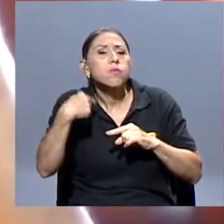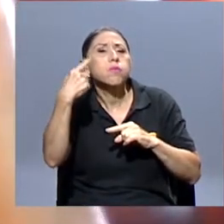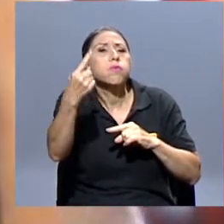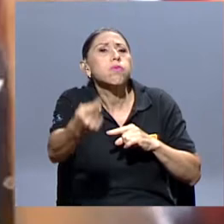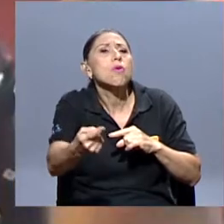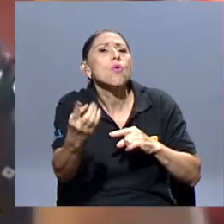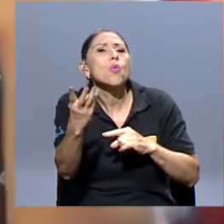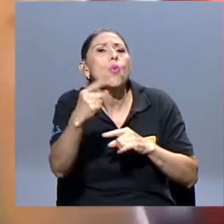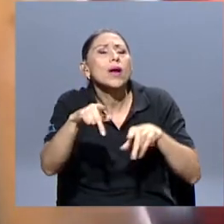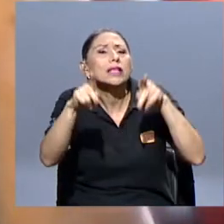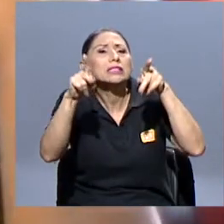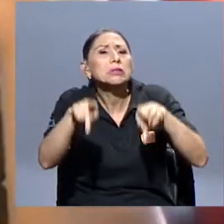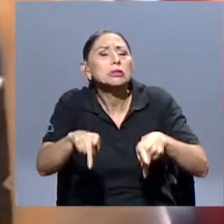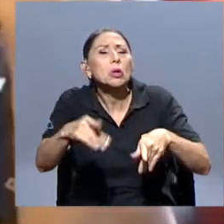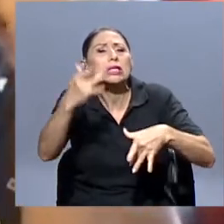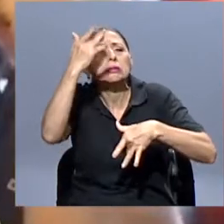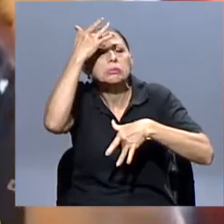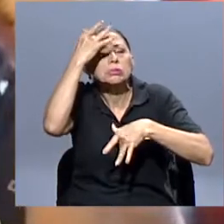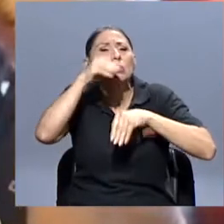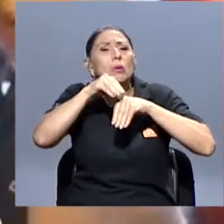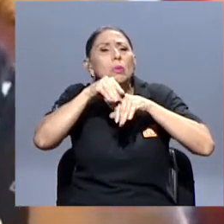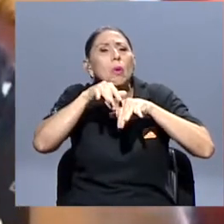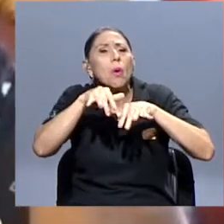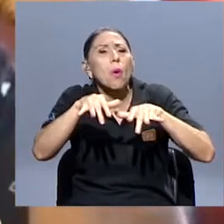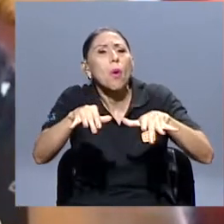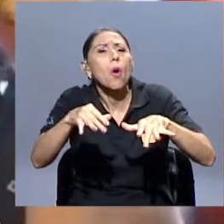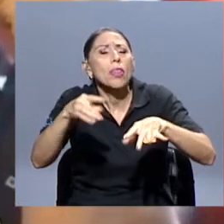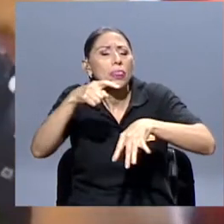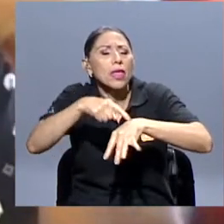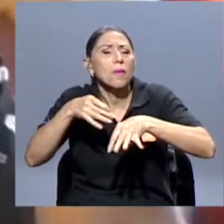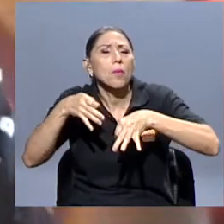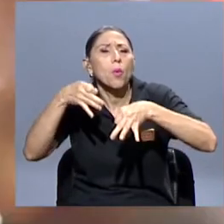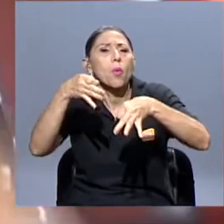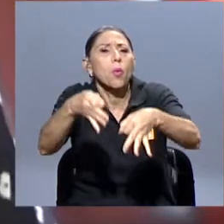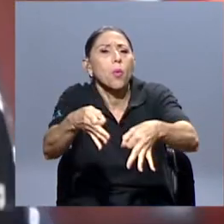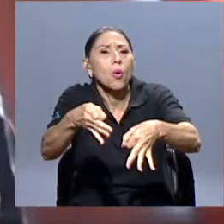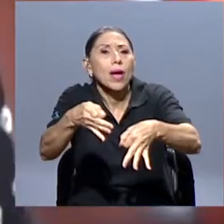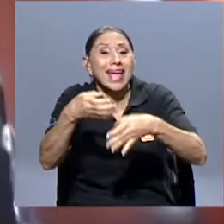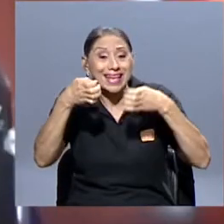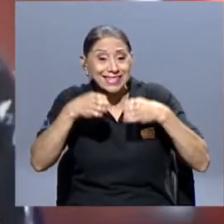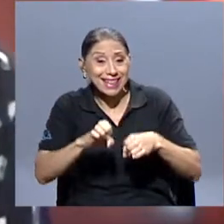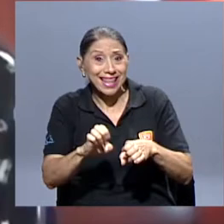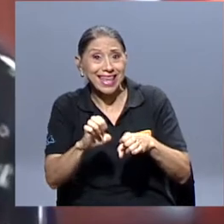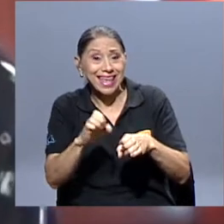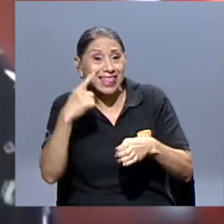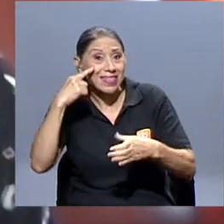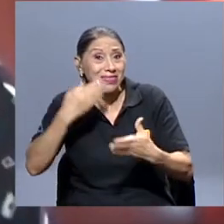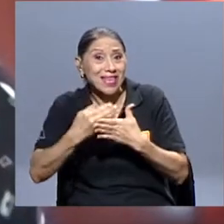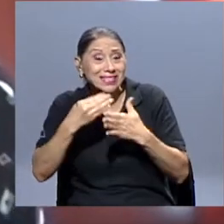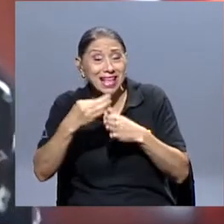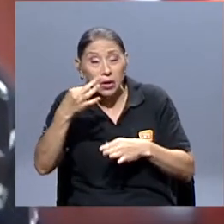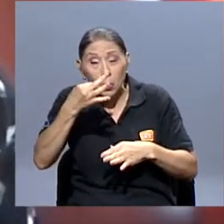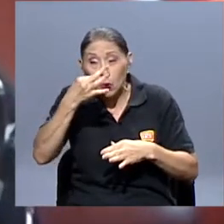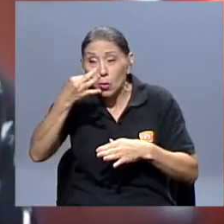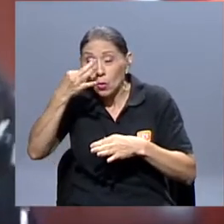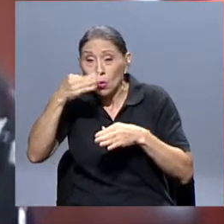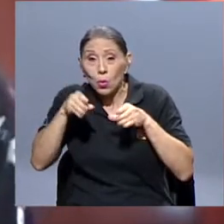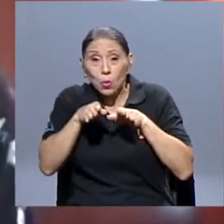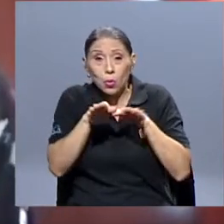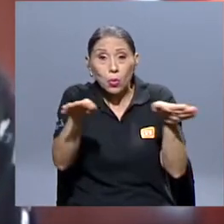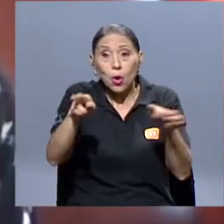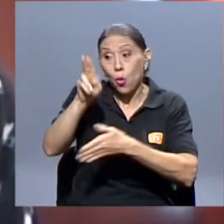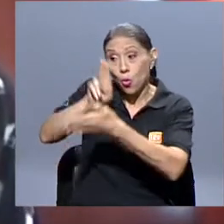ser y cómo debería utilizarse la estrategia de testeo masivo. La Universidad de Illinois, que tiene como 30,000 o 40,000 estudiantes, no